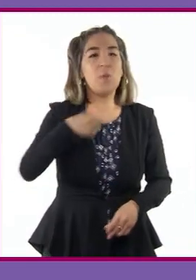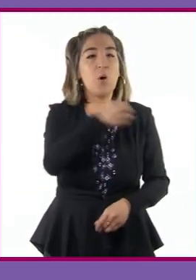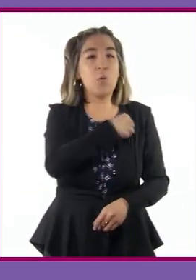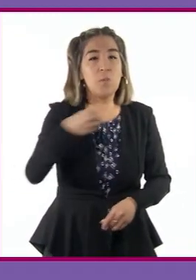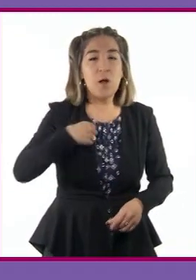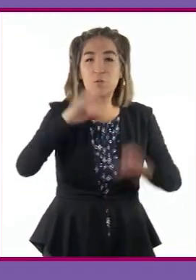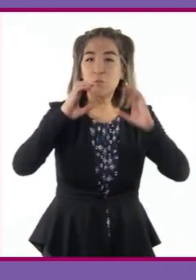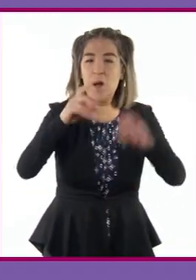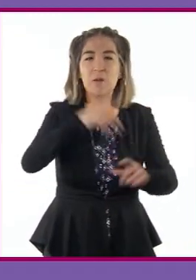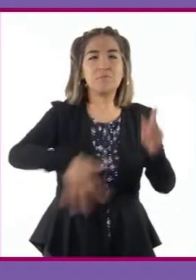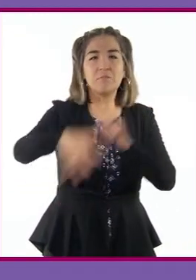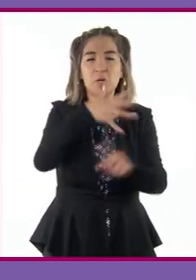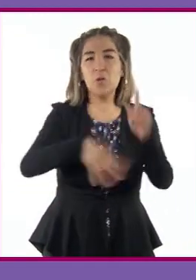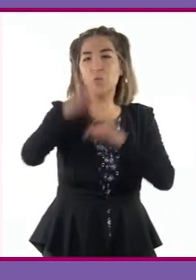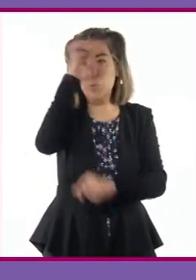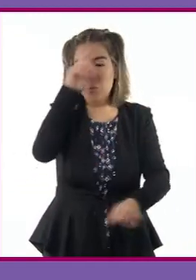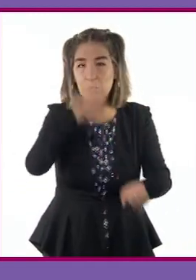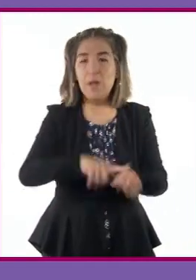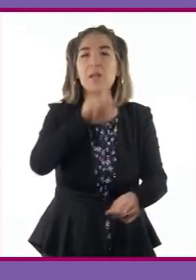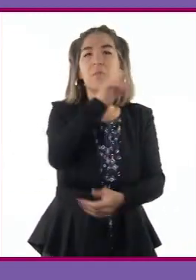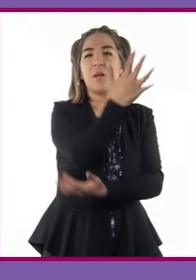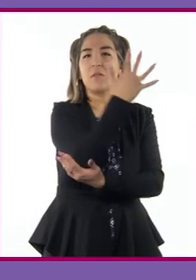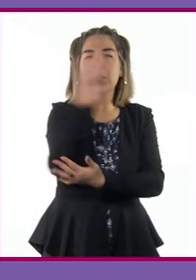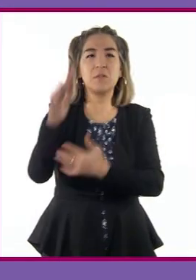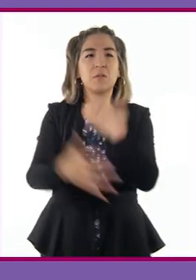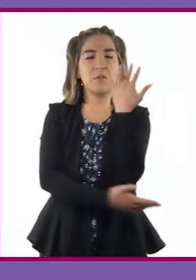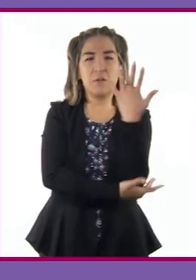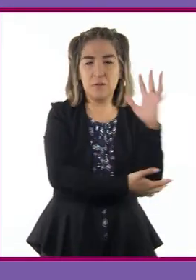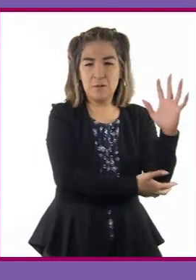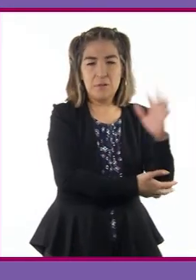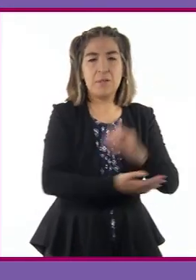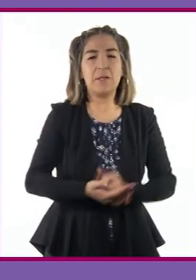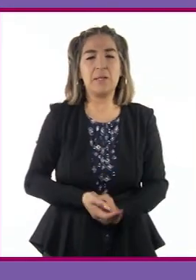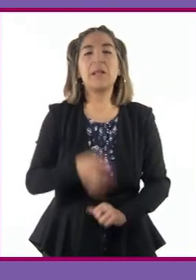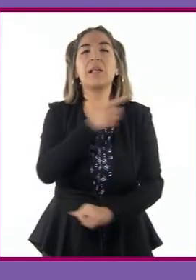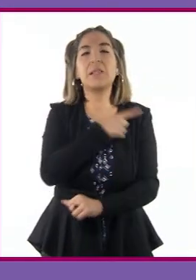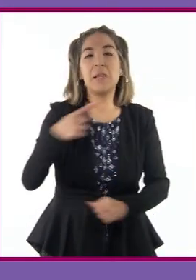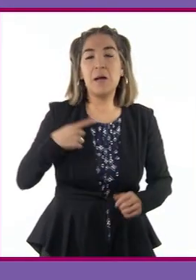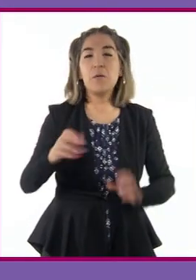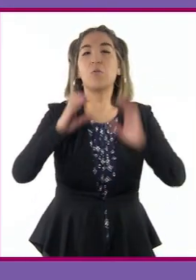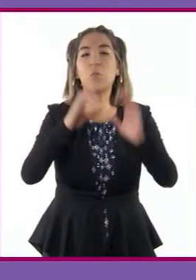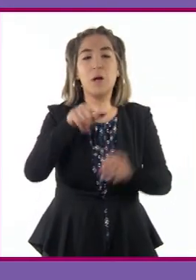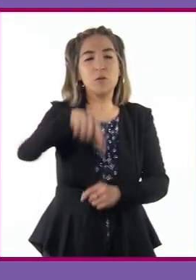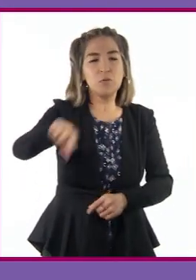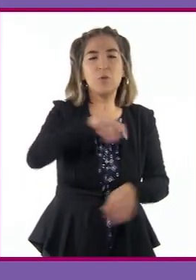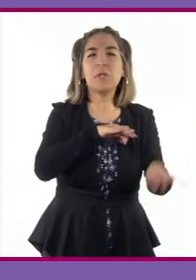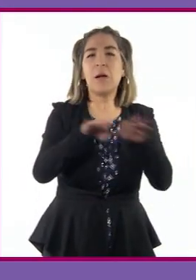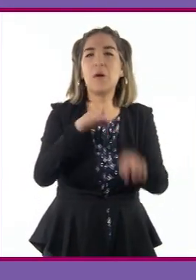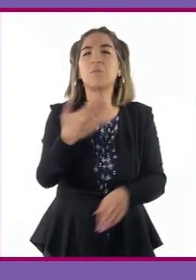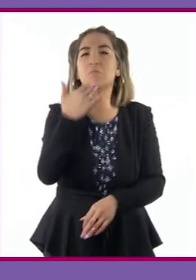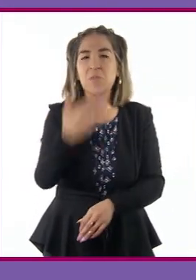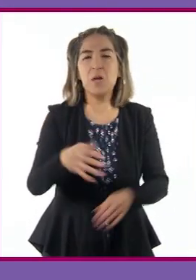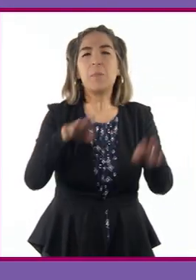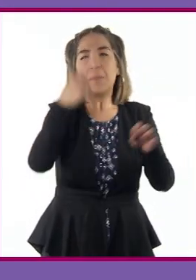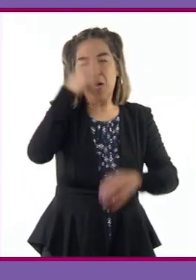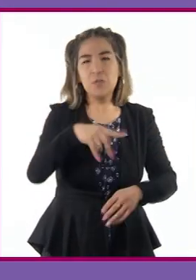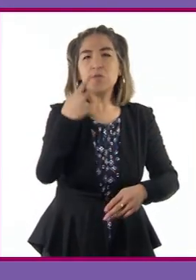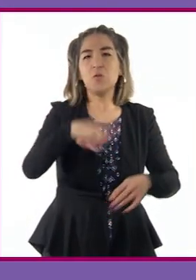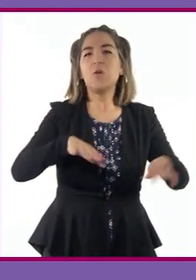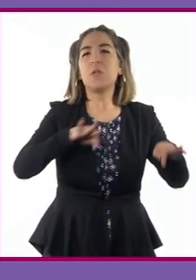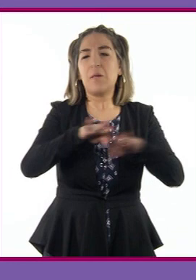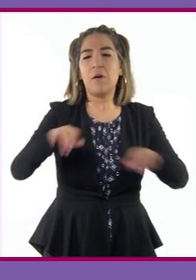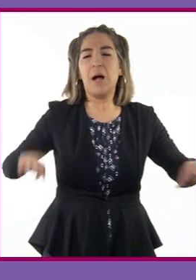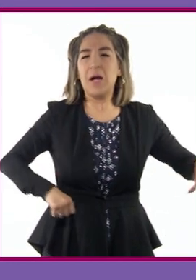entorno cultural y del medio ambiente. También deben mantener una actuación íntegra en el desempeño de sus